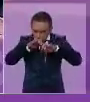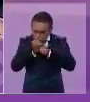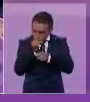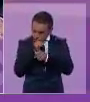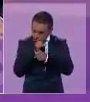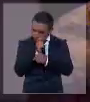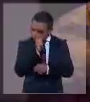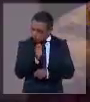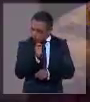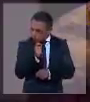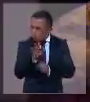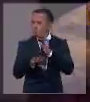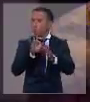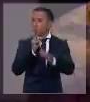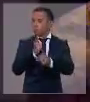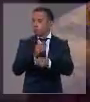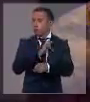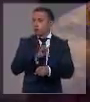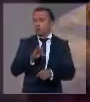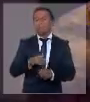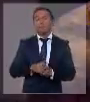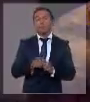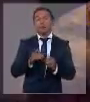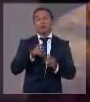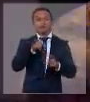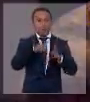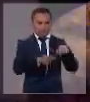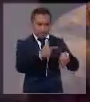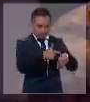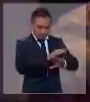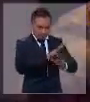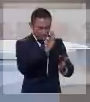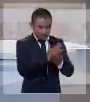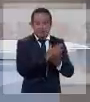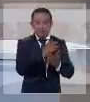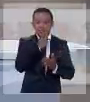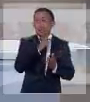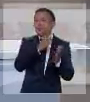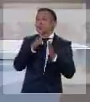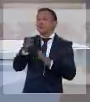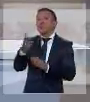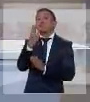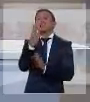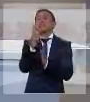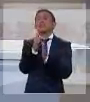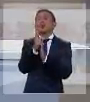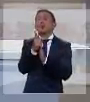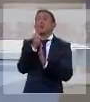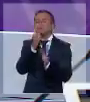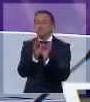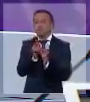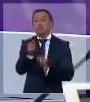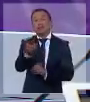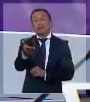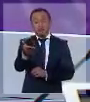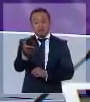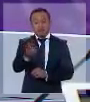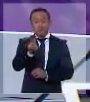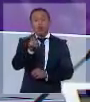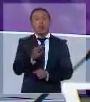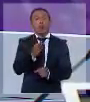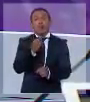tres segundos. Los aprovecho. Tres segundos. Aquí el único que está indiciado por un delito es